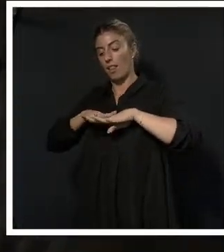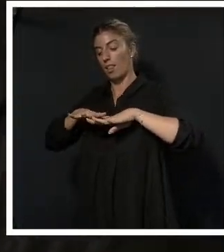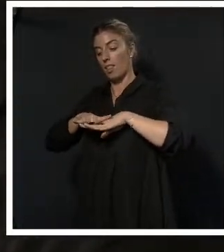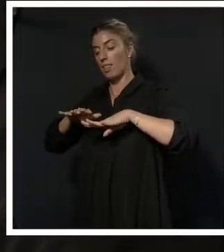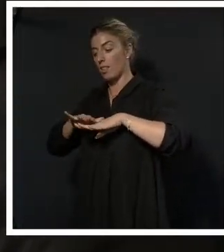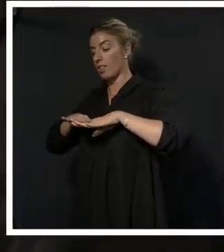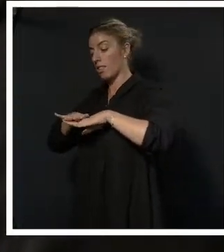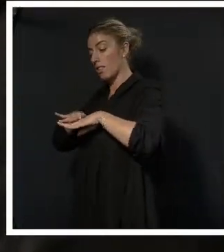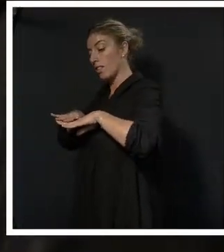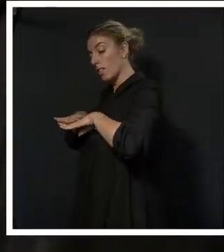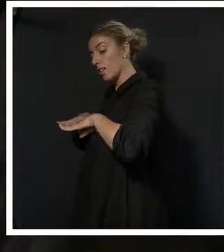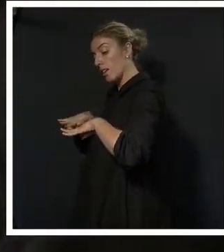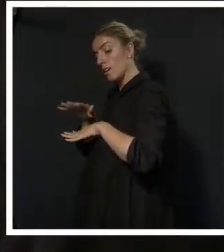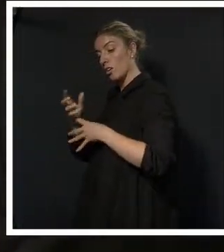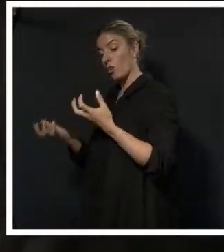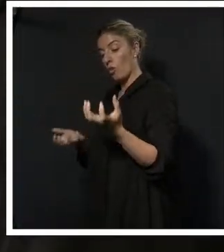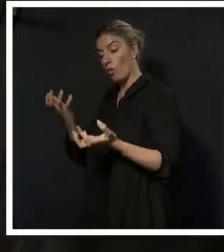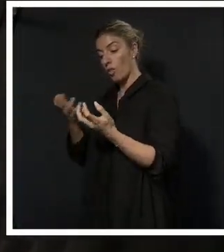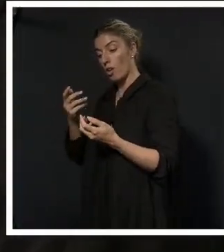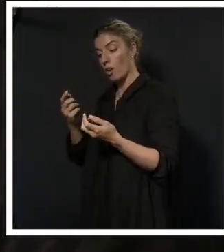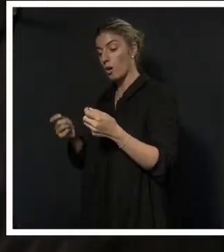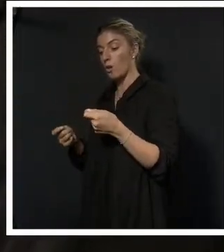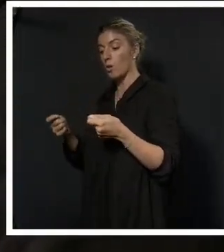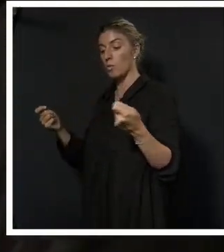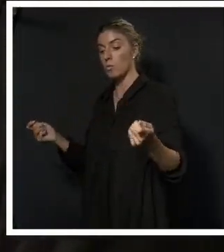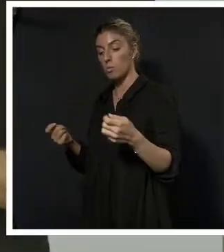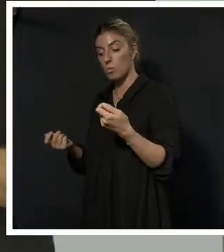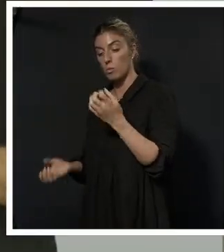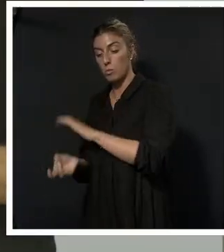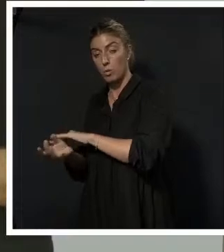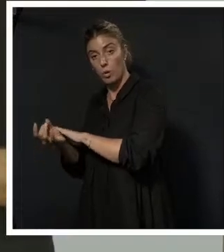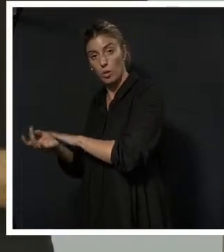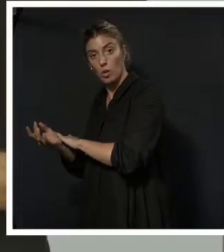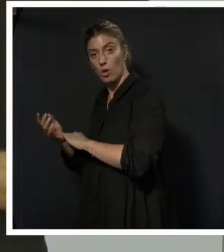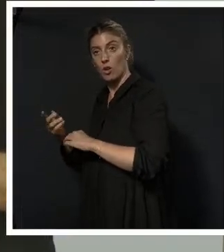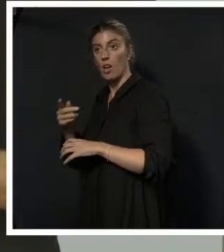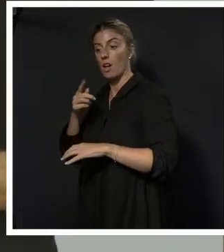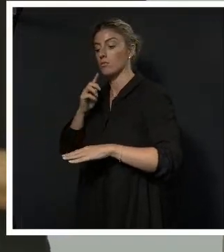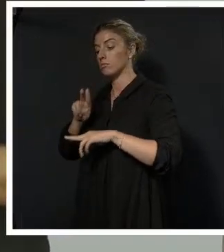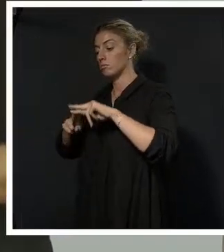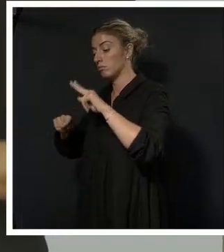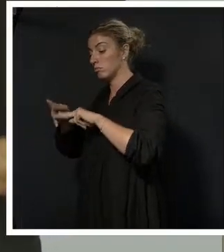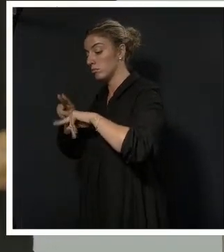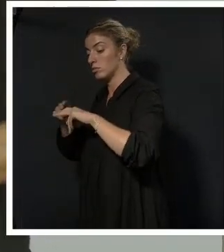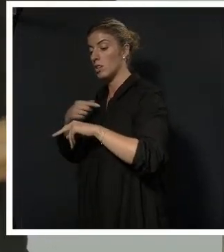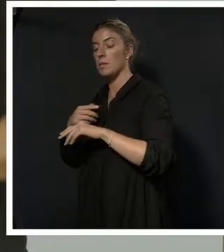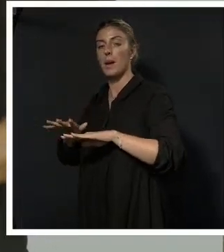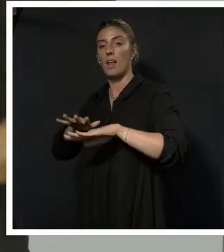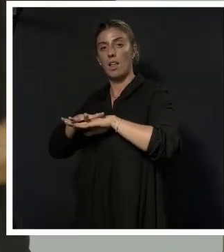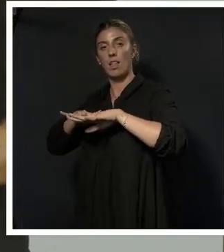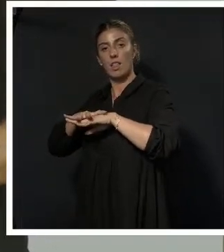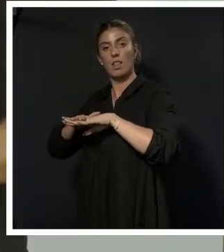de cocineira se de productoras de artesanas que pagan o consulto más fuerte